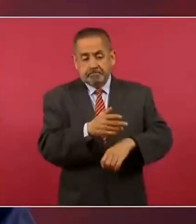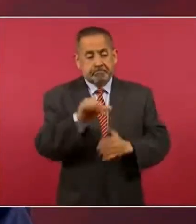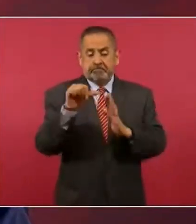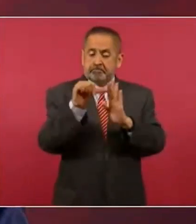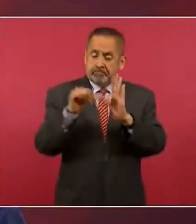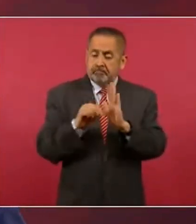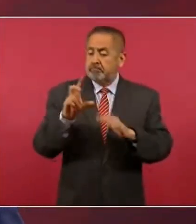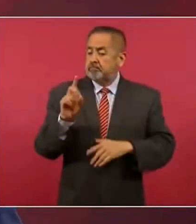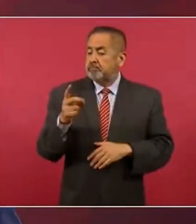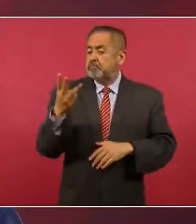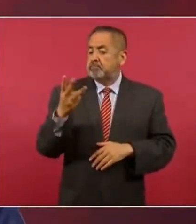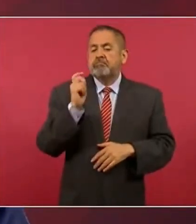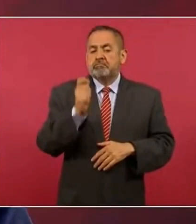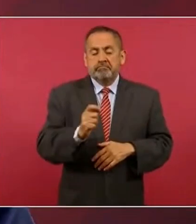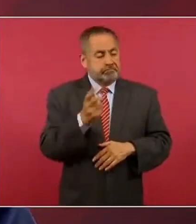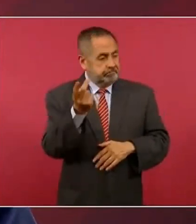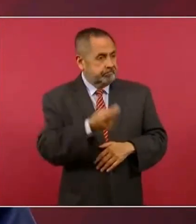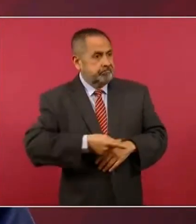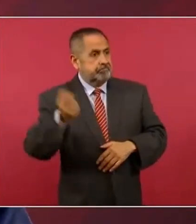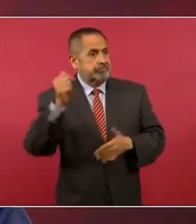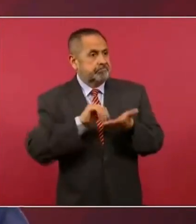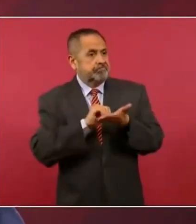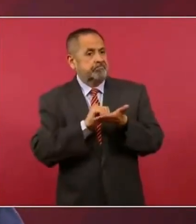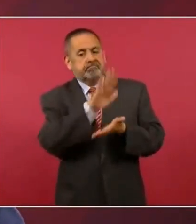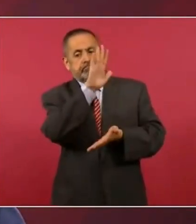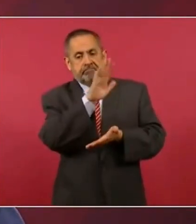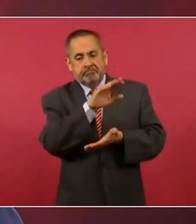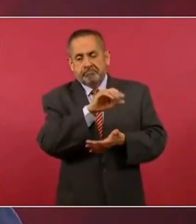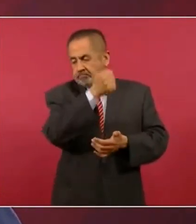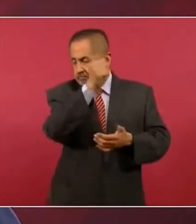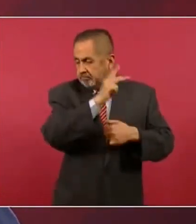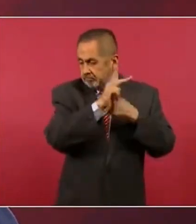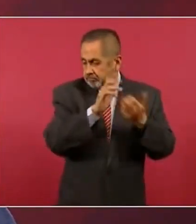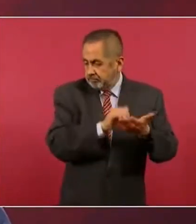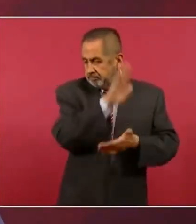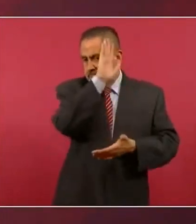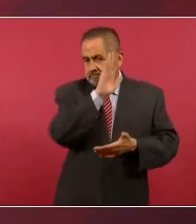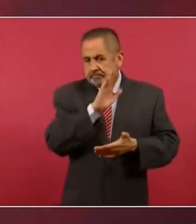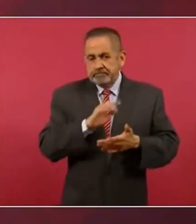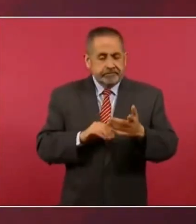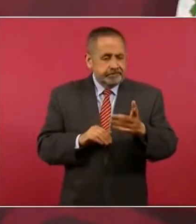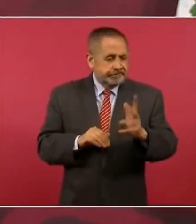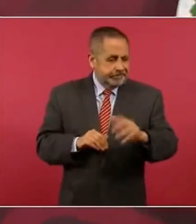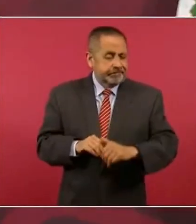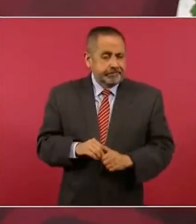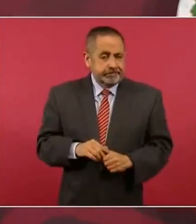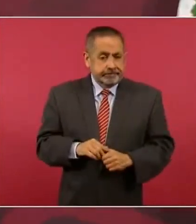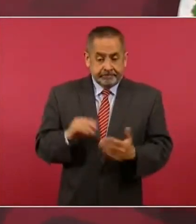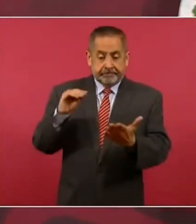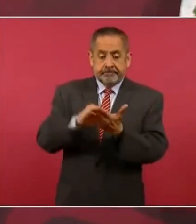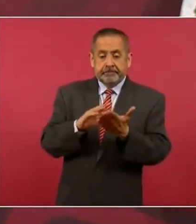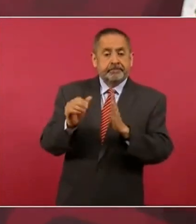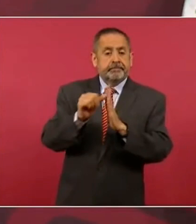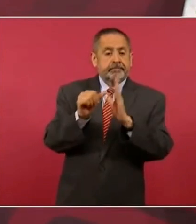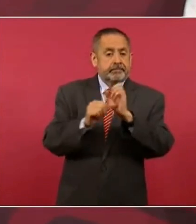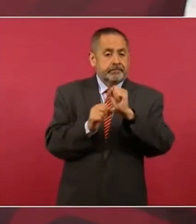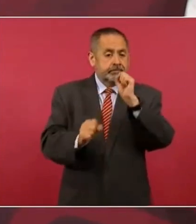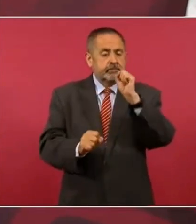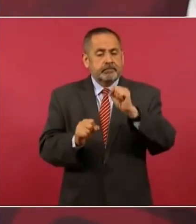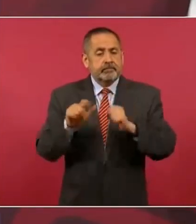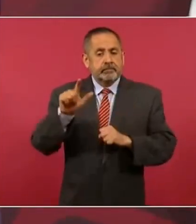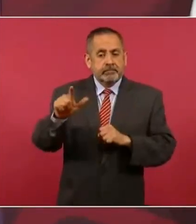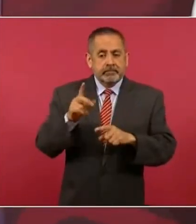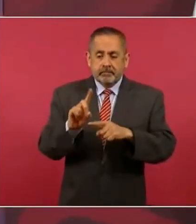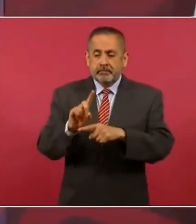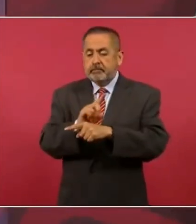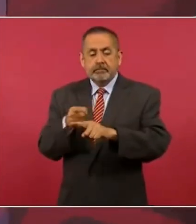se le expulsa del país. Eso no solo quedó en la Constitución del 17, venía